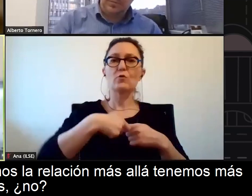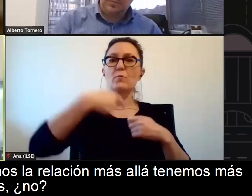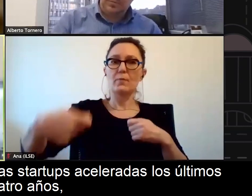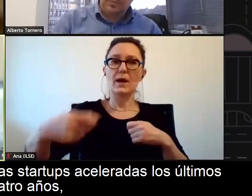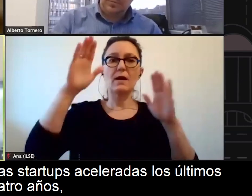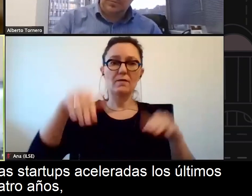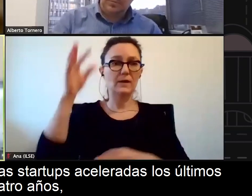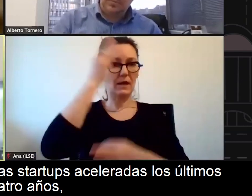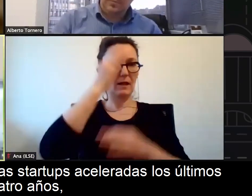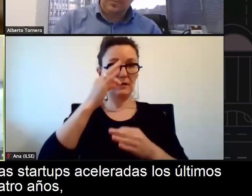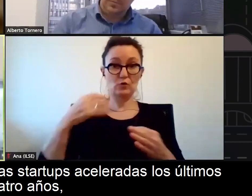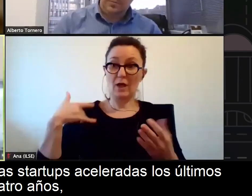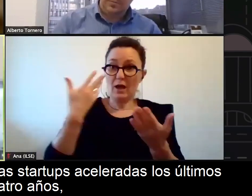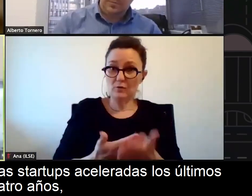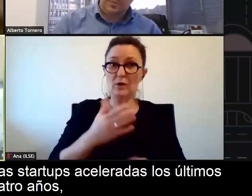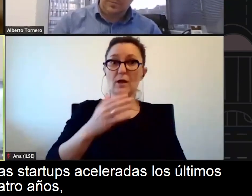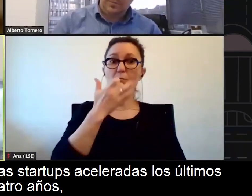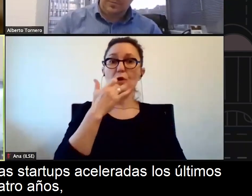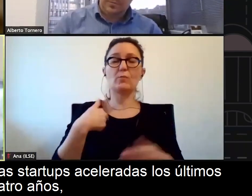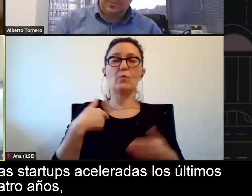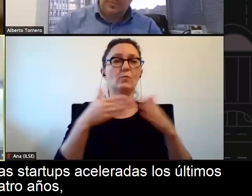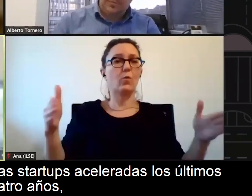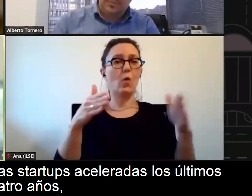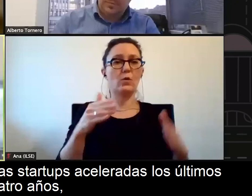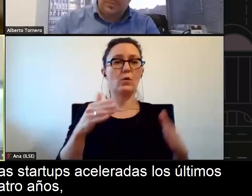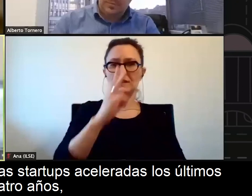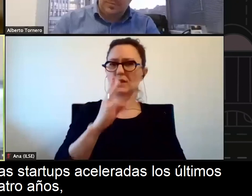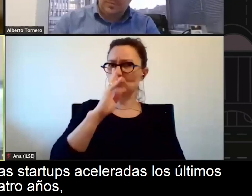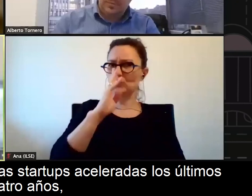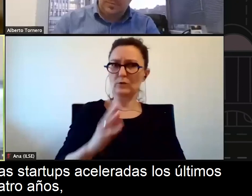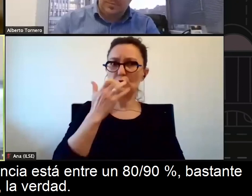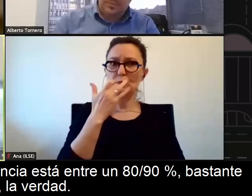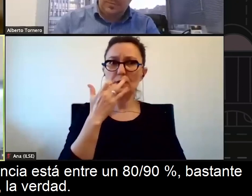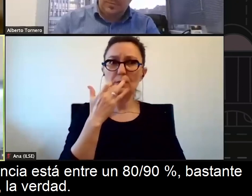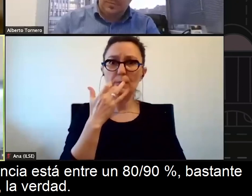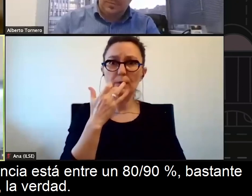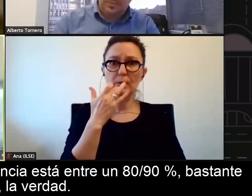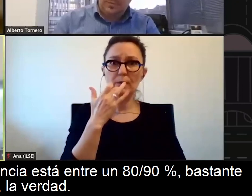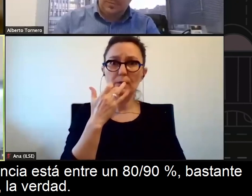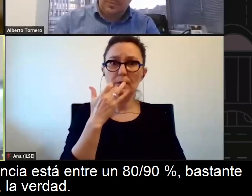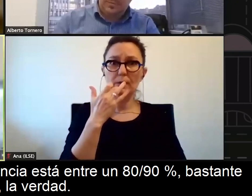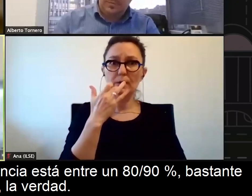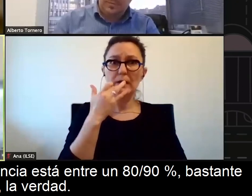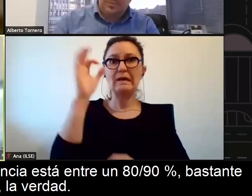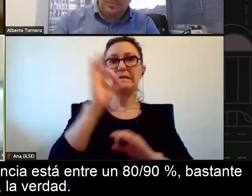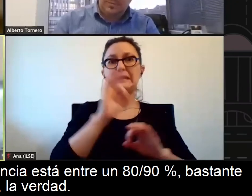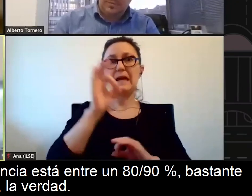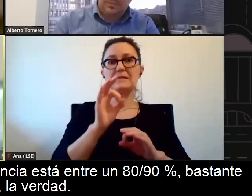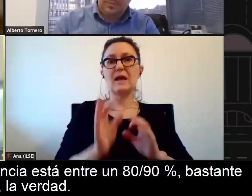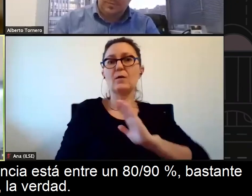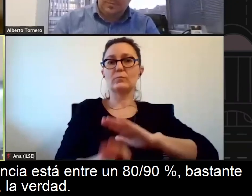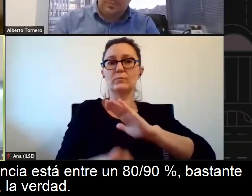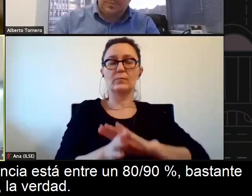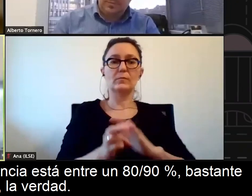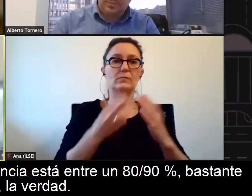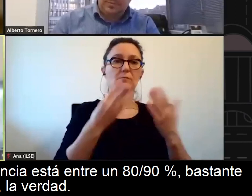ahora, de las startups aceleradas en los últimos 3-4 años, más o menos la tasa de supervivencia está entre un 80 y un 90%.